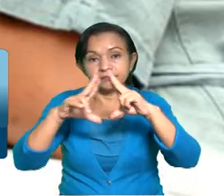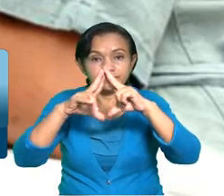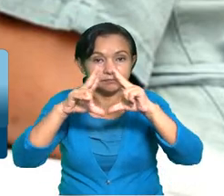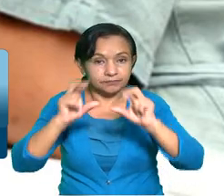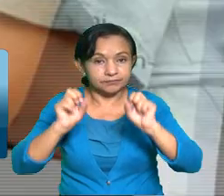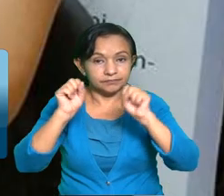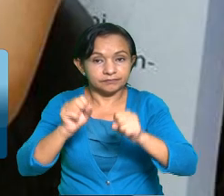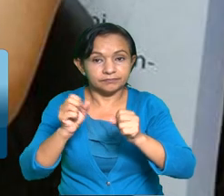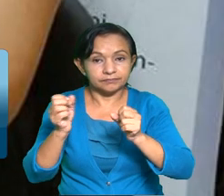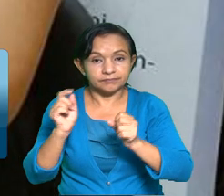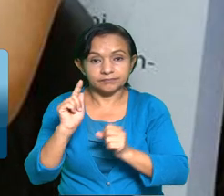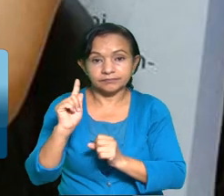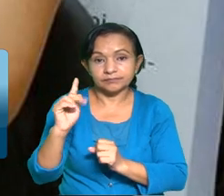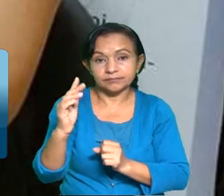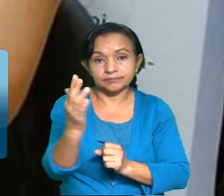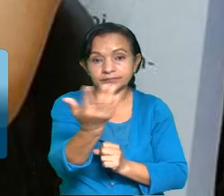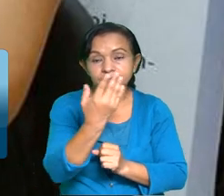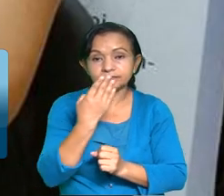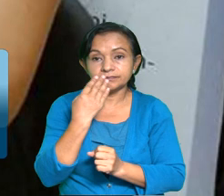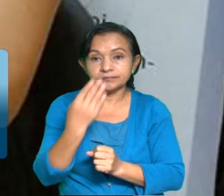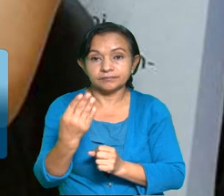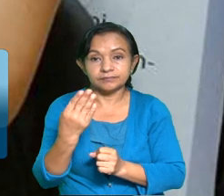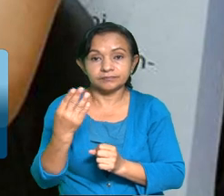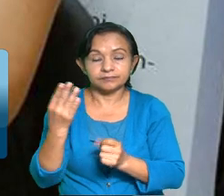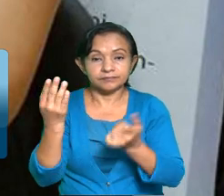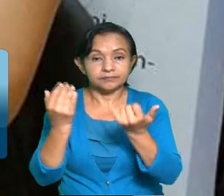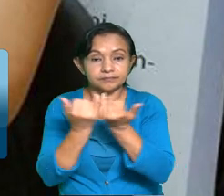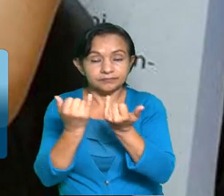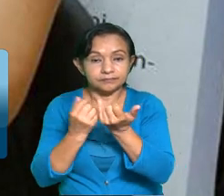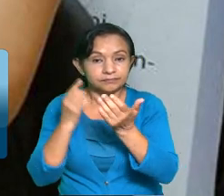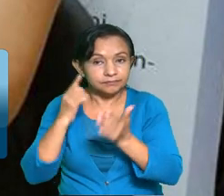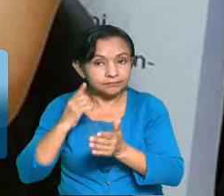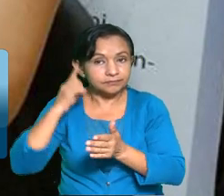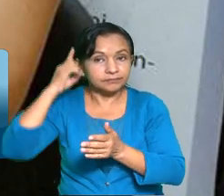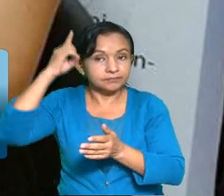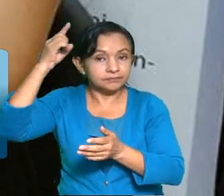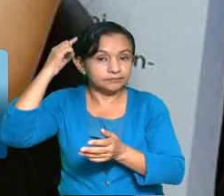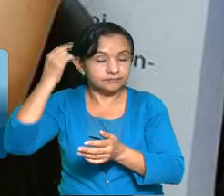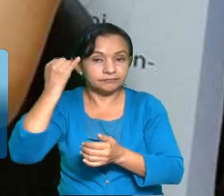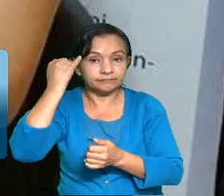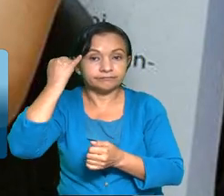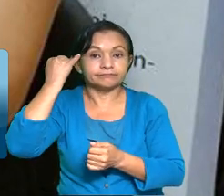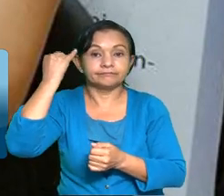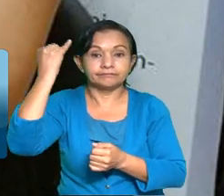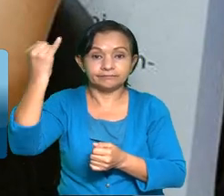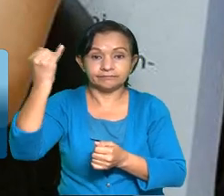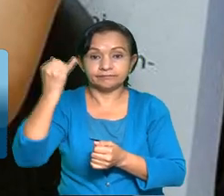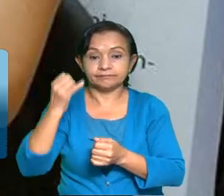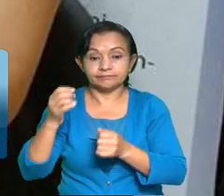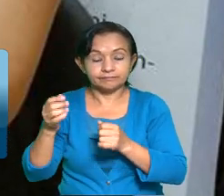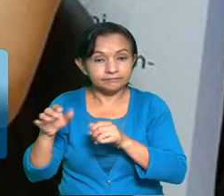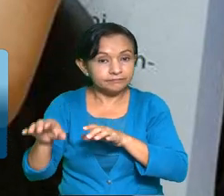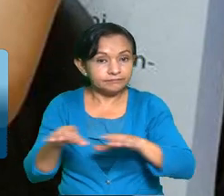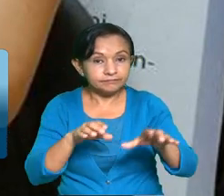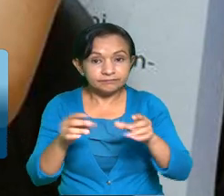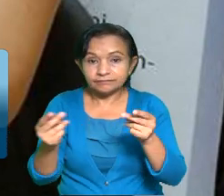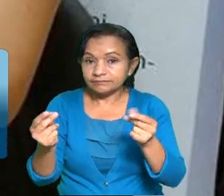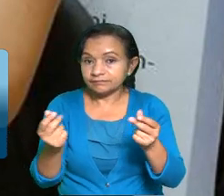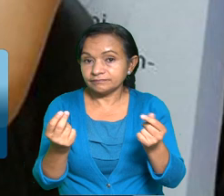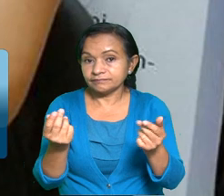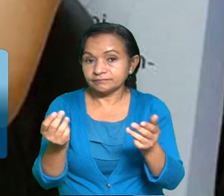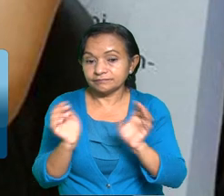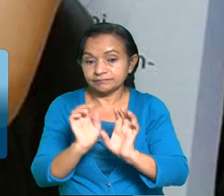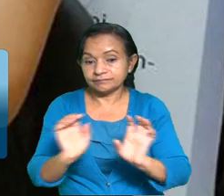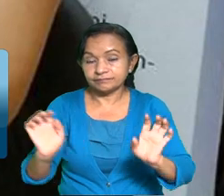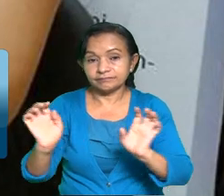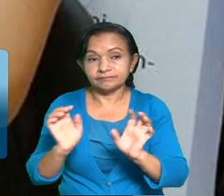Entonces, con todos los beneficios que tiene desde el punto de vista neurológico, ¿verdad? Es un niño que va a ser más inteligente, más activo. Va a ser alguien que va